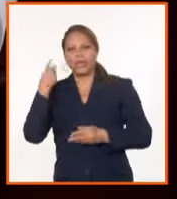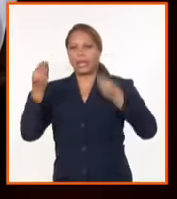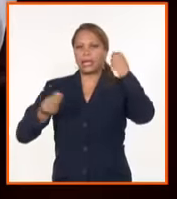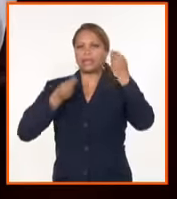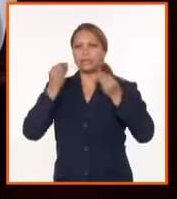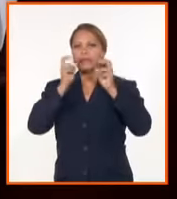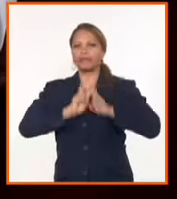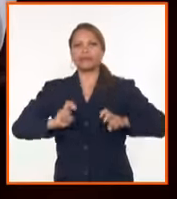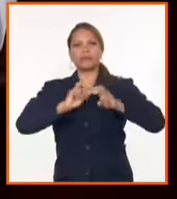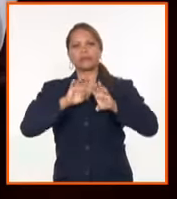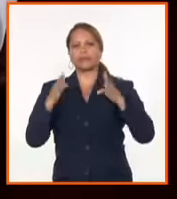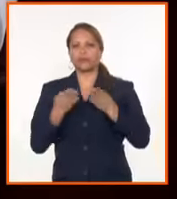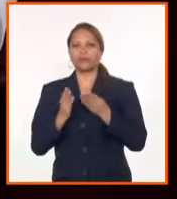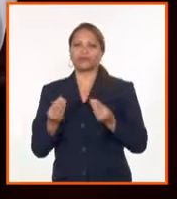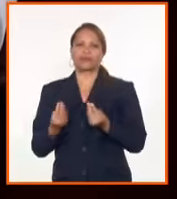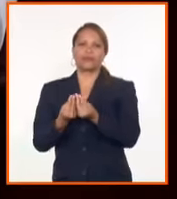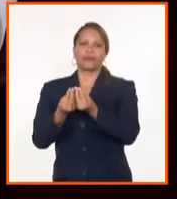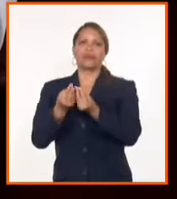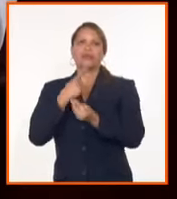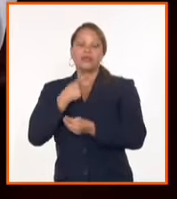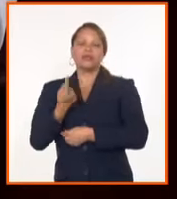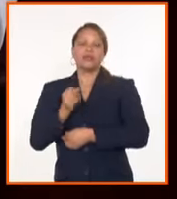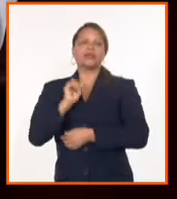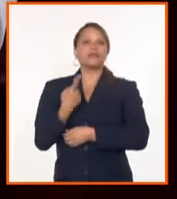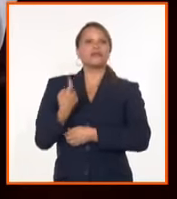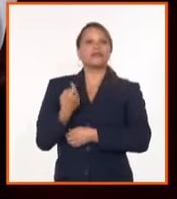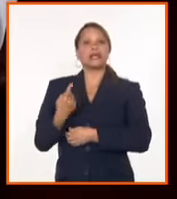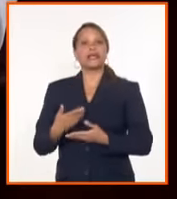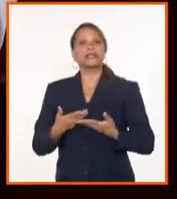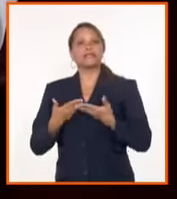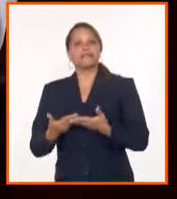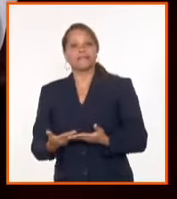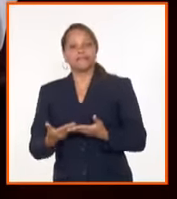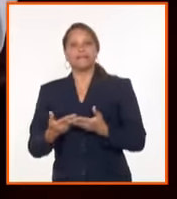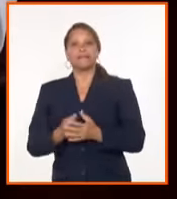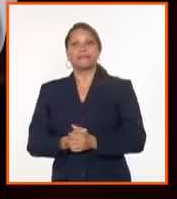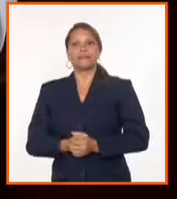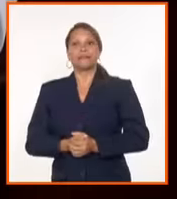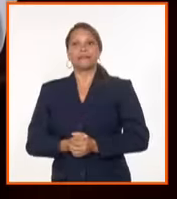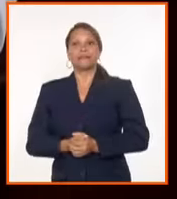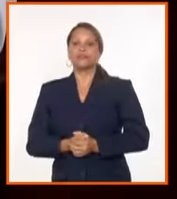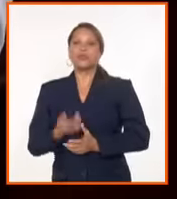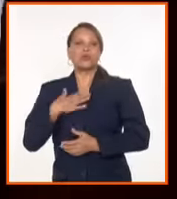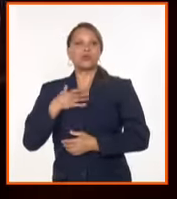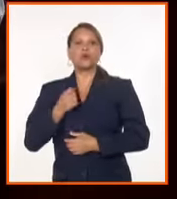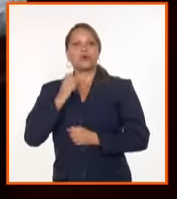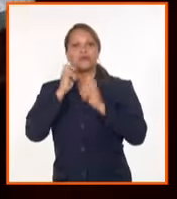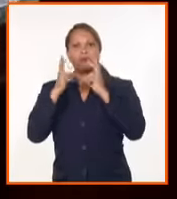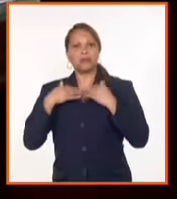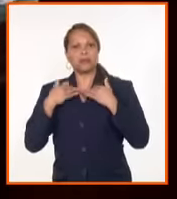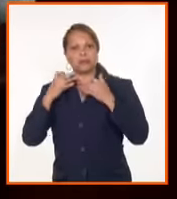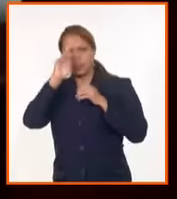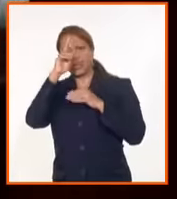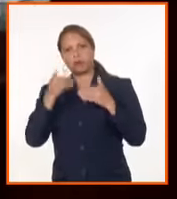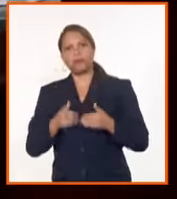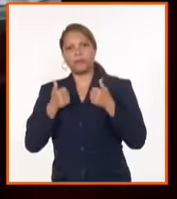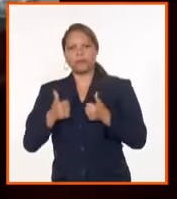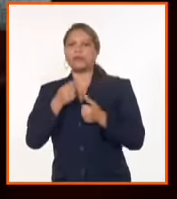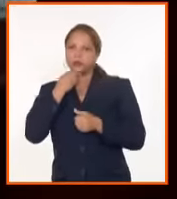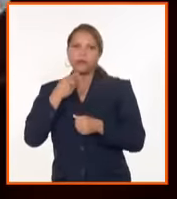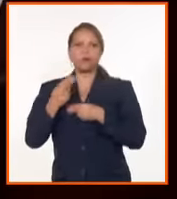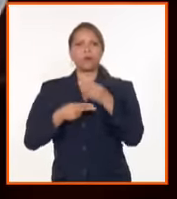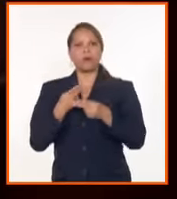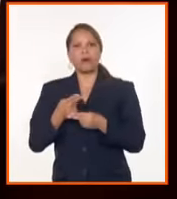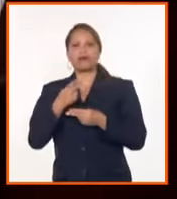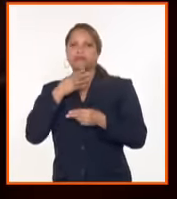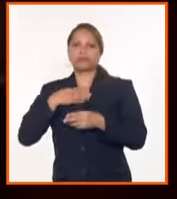energía. Mientras tenga energía para hacerlo, lo haré así. Y esa energía primero está en el desafío que tiene uno por